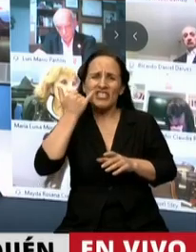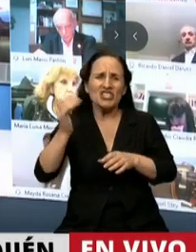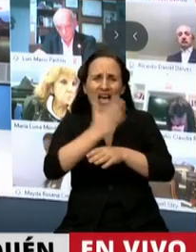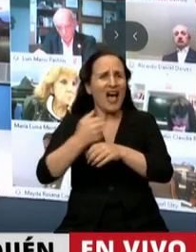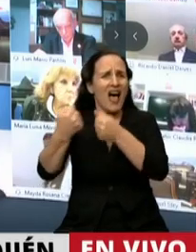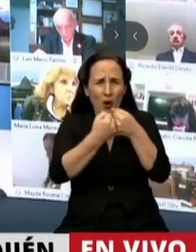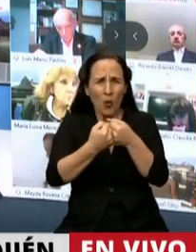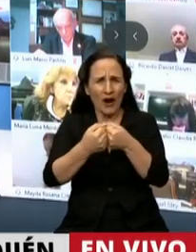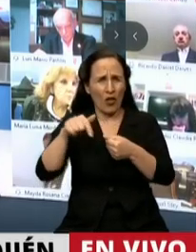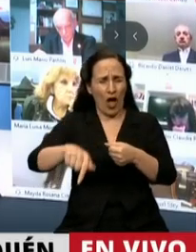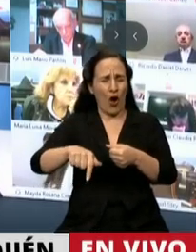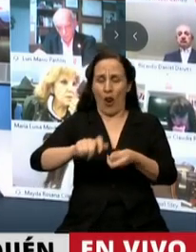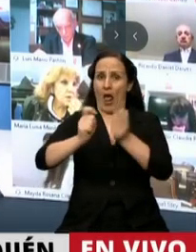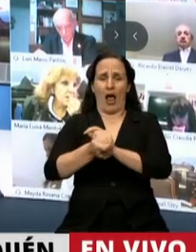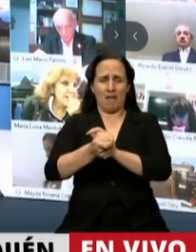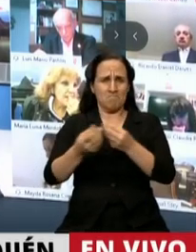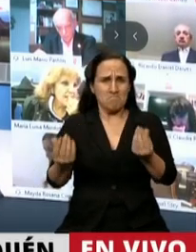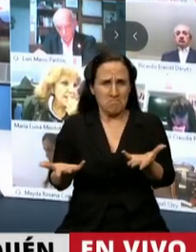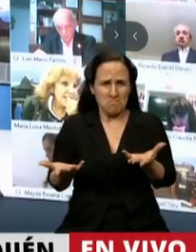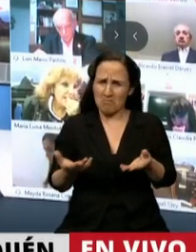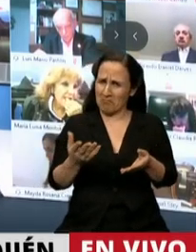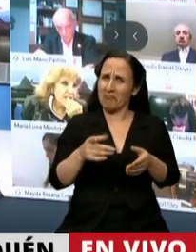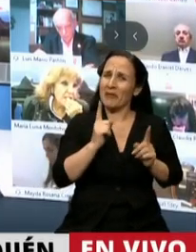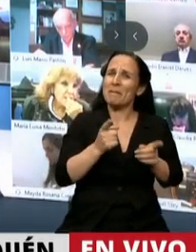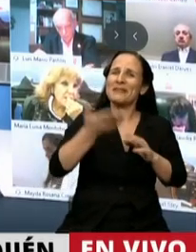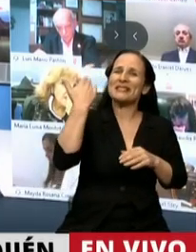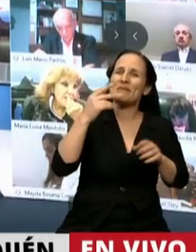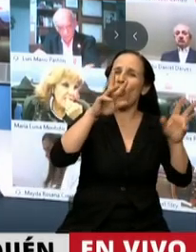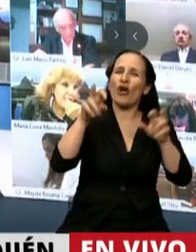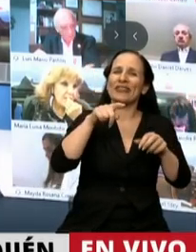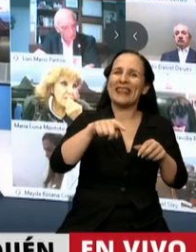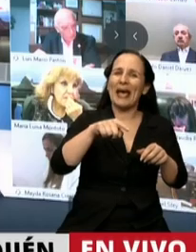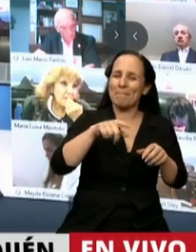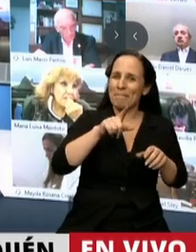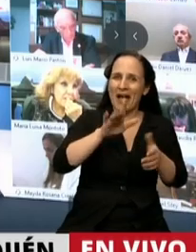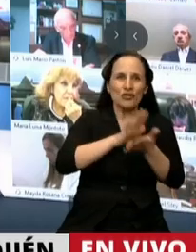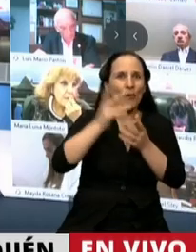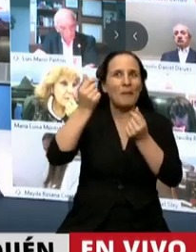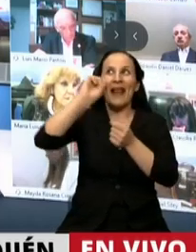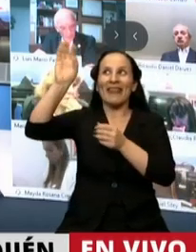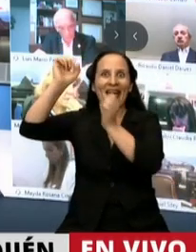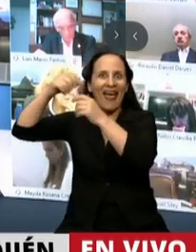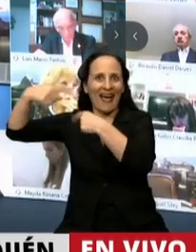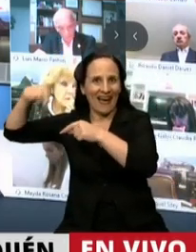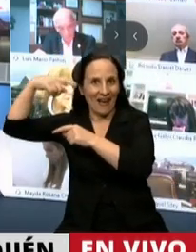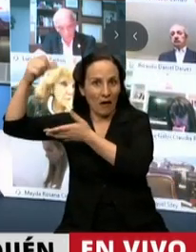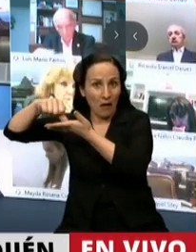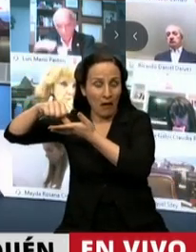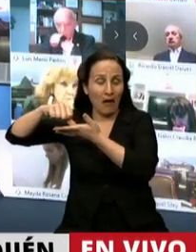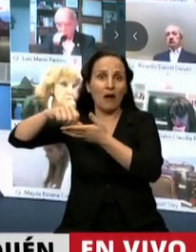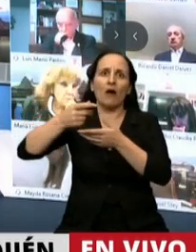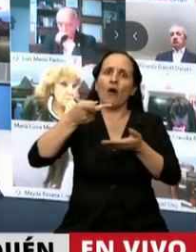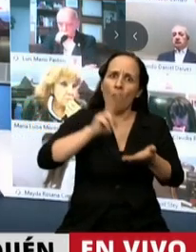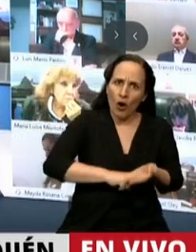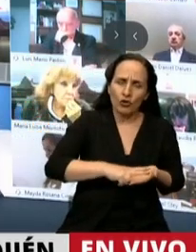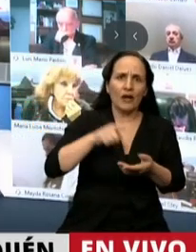logrados. Pasó en esta Cámara con la ley de paraísos fiscales y ahora pasa con la economía de conocimiento. ¿Tanto